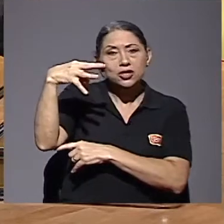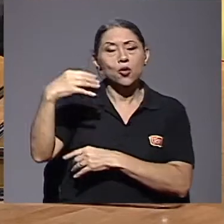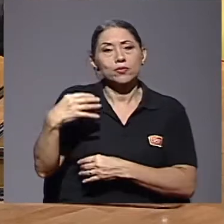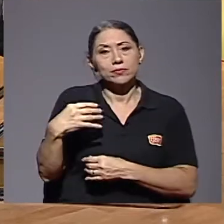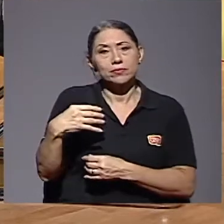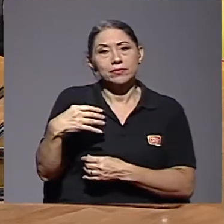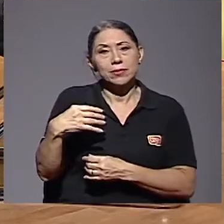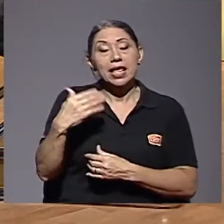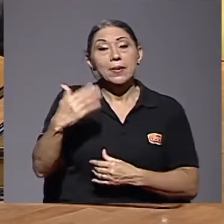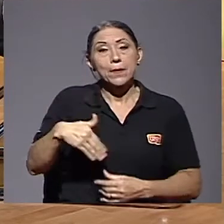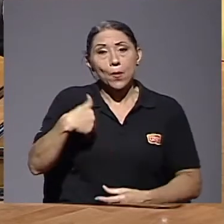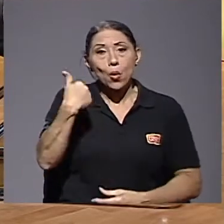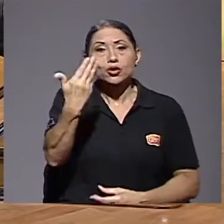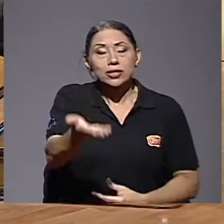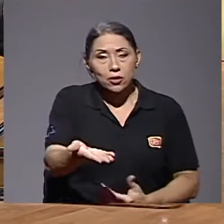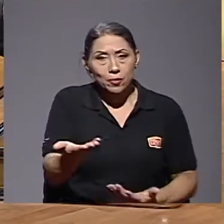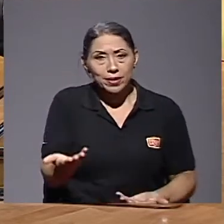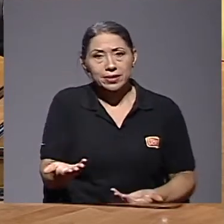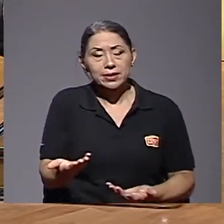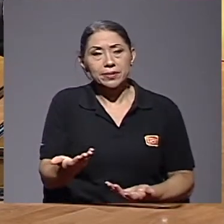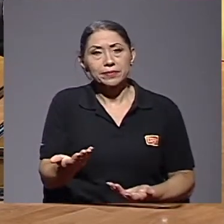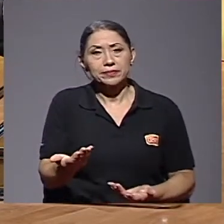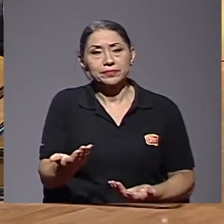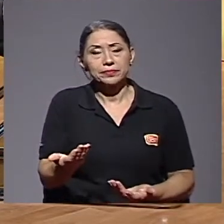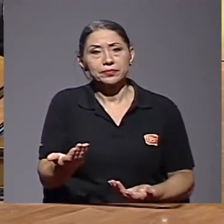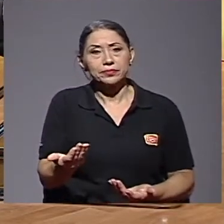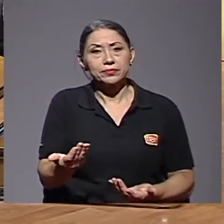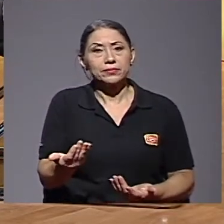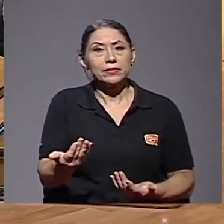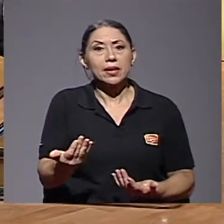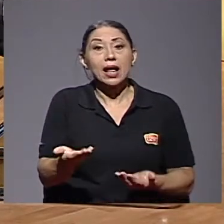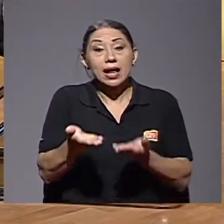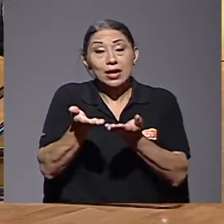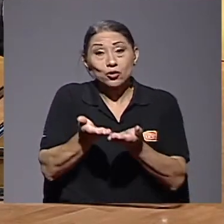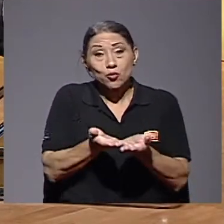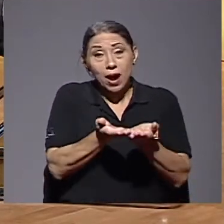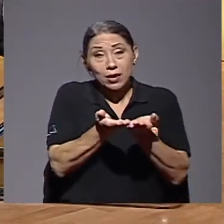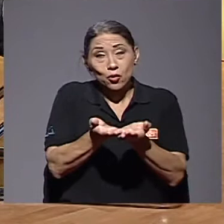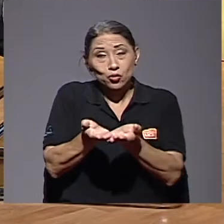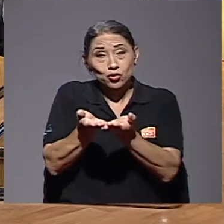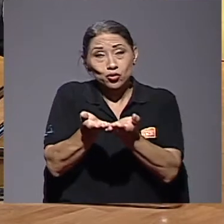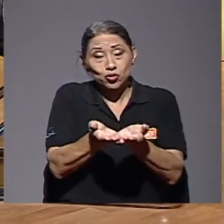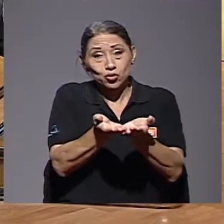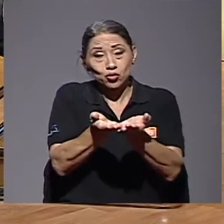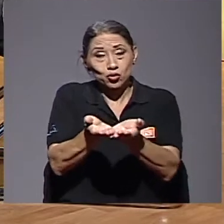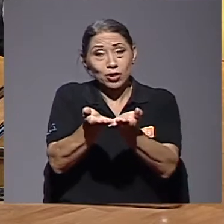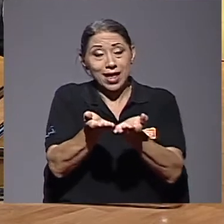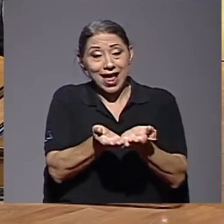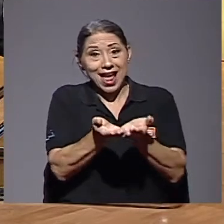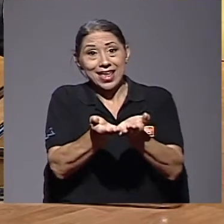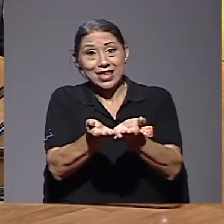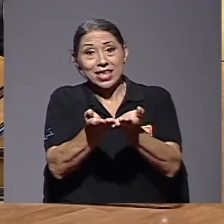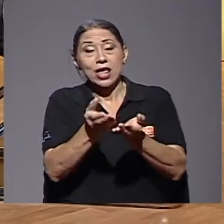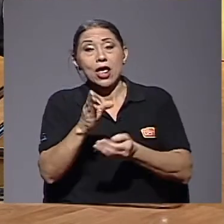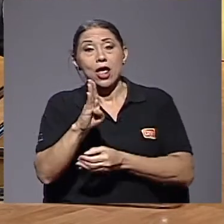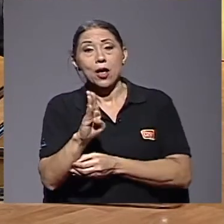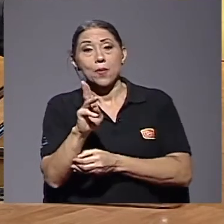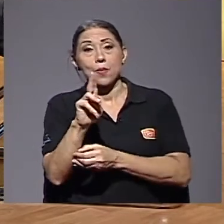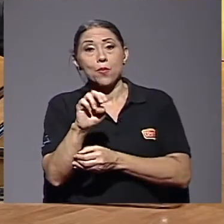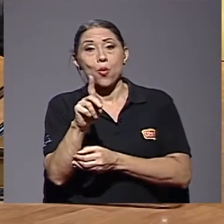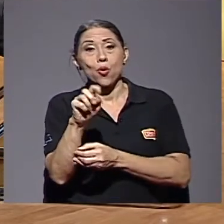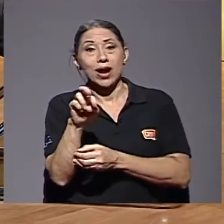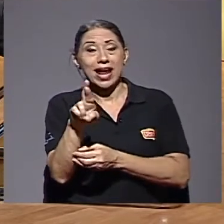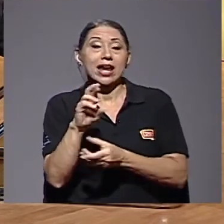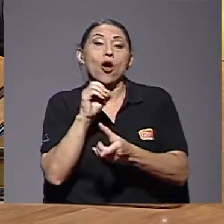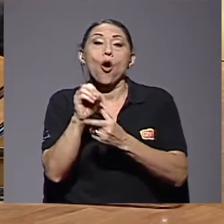y posteriormente en los barcos, que era el búnker o el fuel oil, el